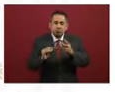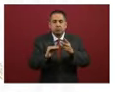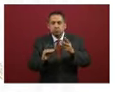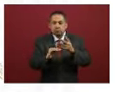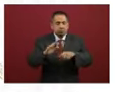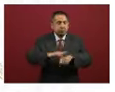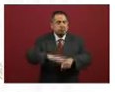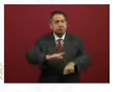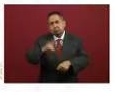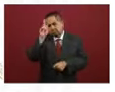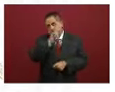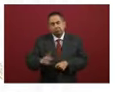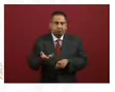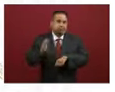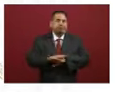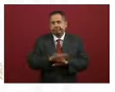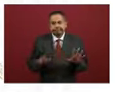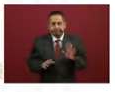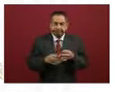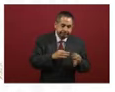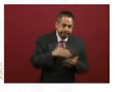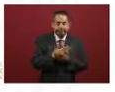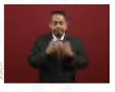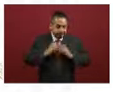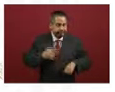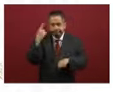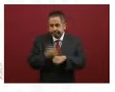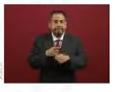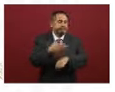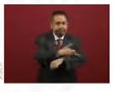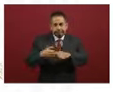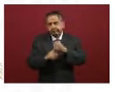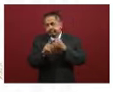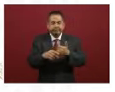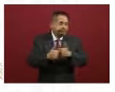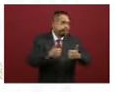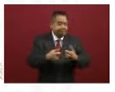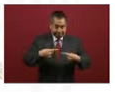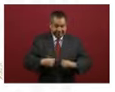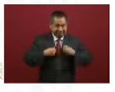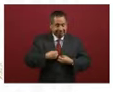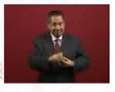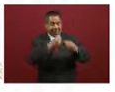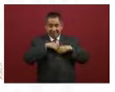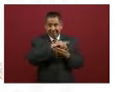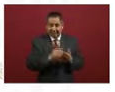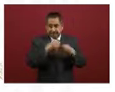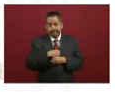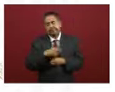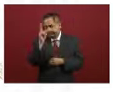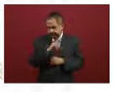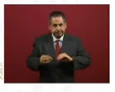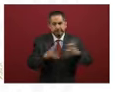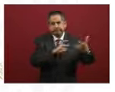también problemas o pueden generar problemas su consumo y que problemas de salud, problemas familiares y problemas a la vida misma de las personas. Entonces, por eso esta